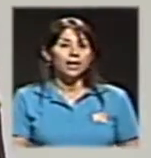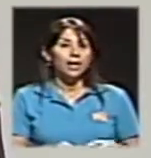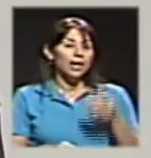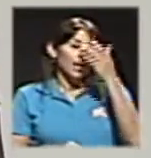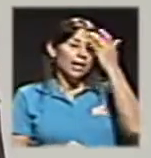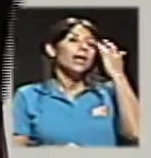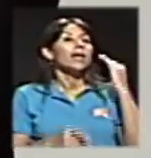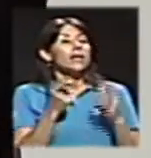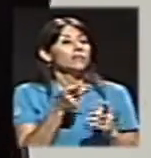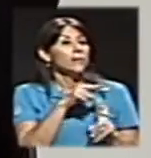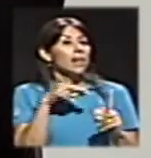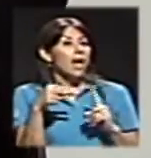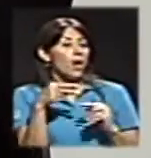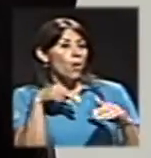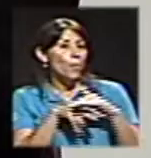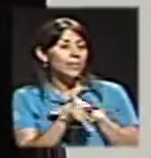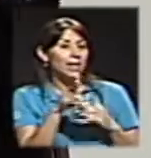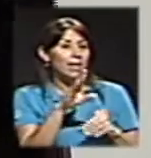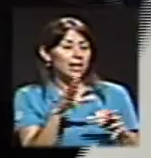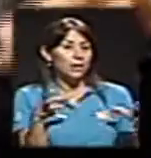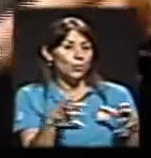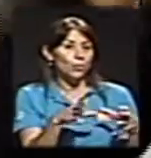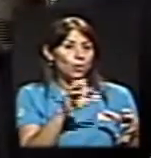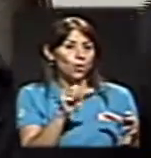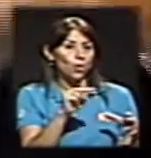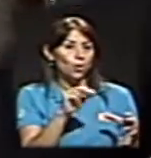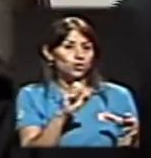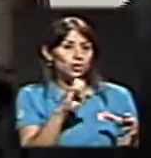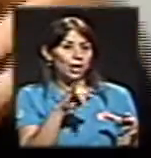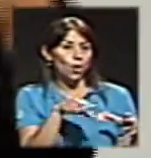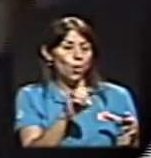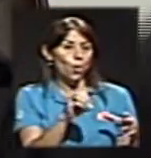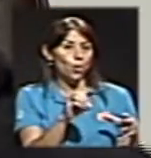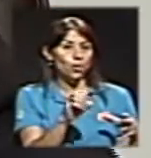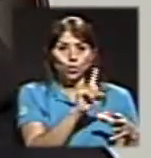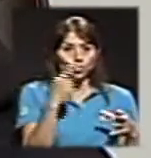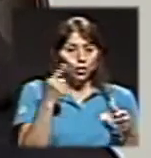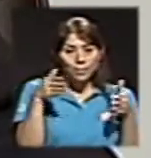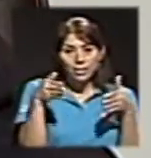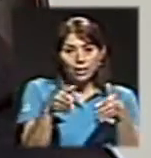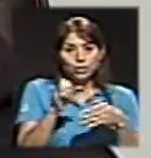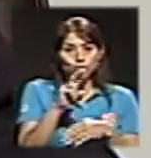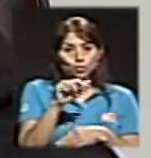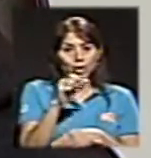Consejo, José Luis, ¿cómo se mira ya no solo en el ámbito de SUGEP, sino un poco